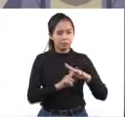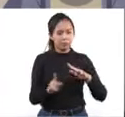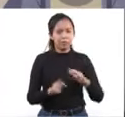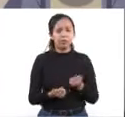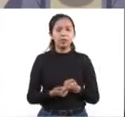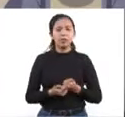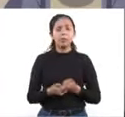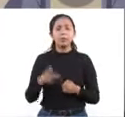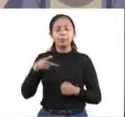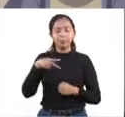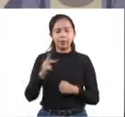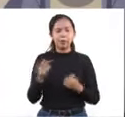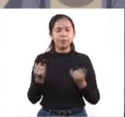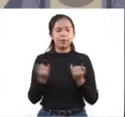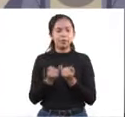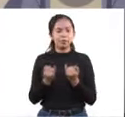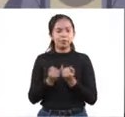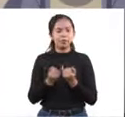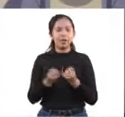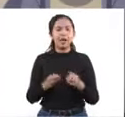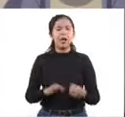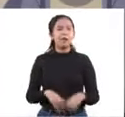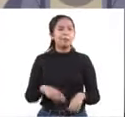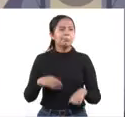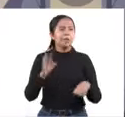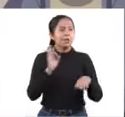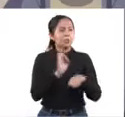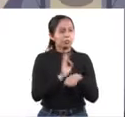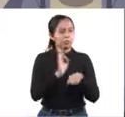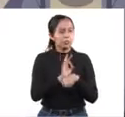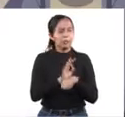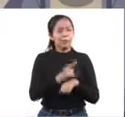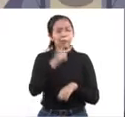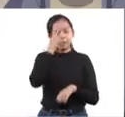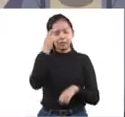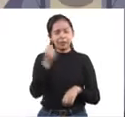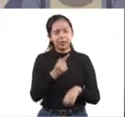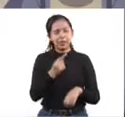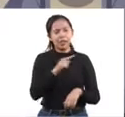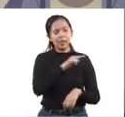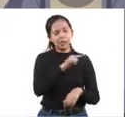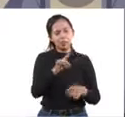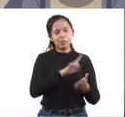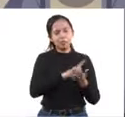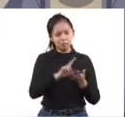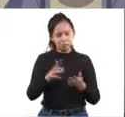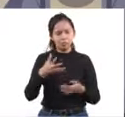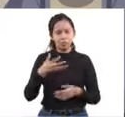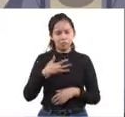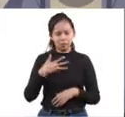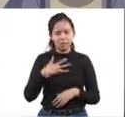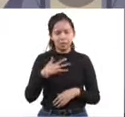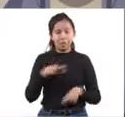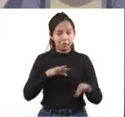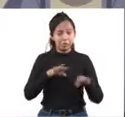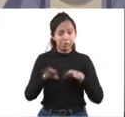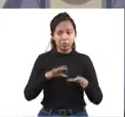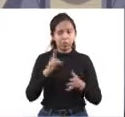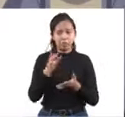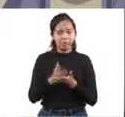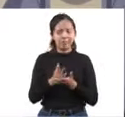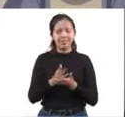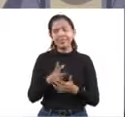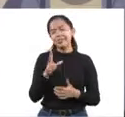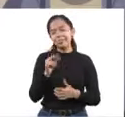heroínas, pero también a esta lucha por la defensa de sus garantías y de los derechos, no solamente laborales, sino de todos